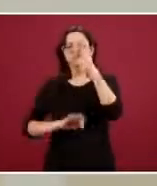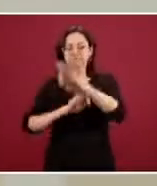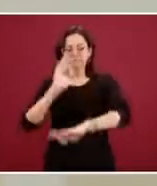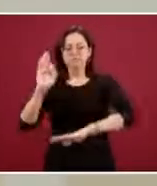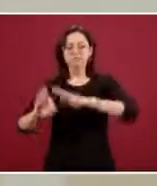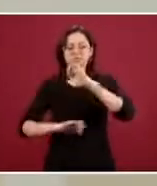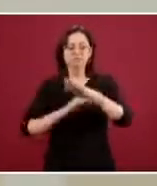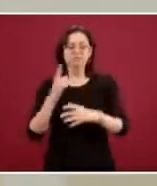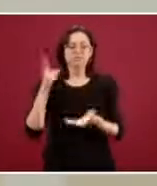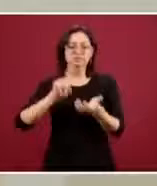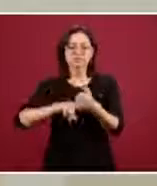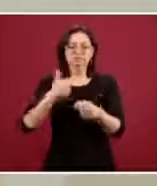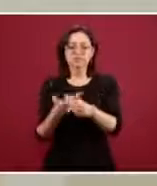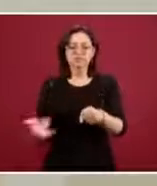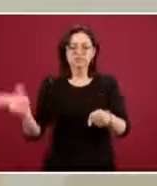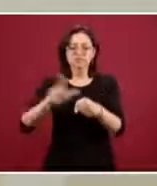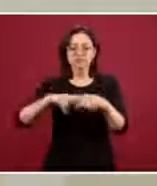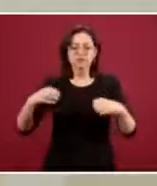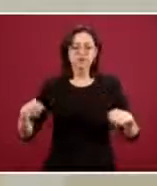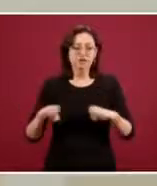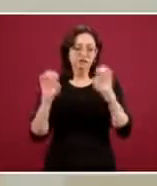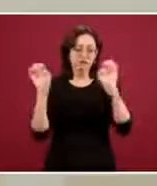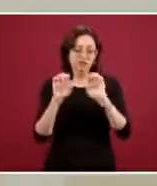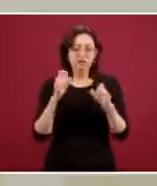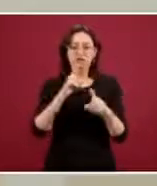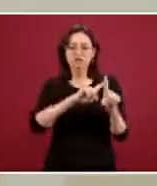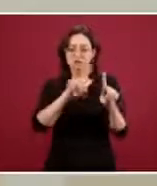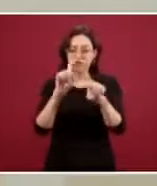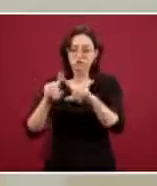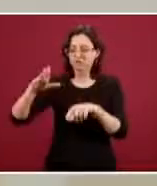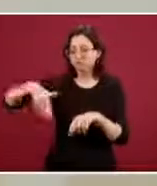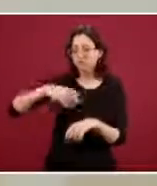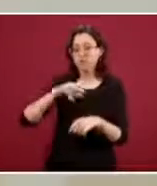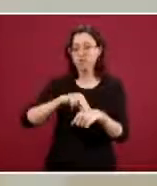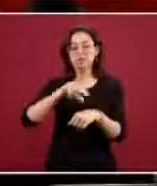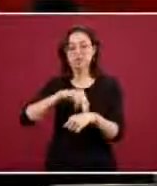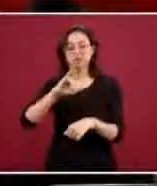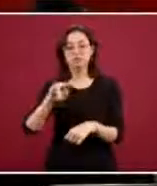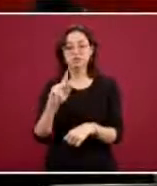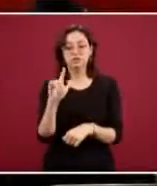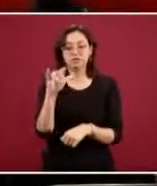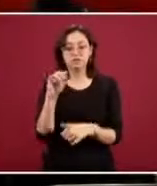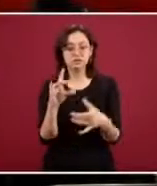de los hospitales y de los servicios, como lo comentó el doctor Jorge Julio González.